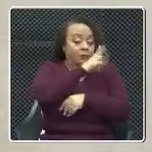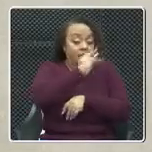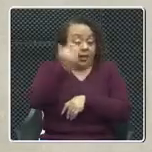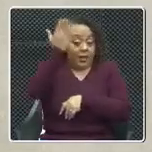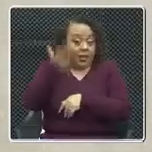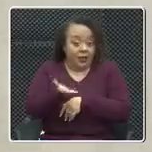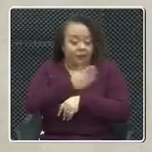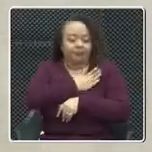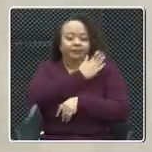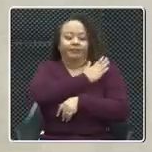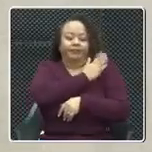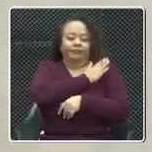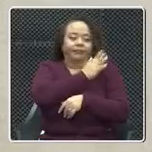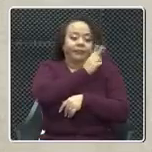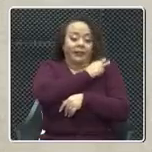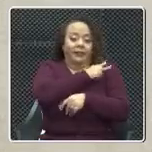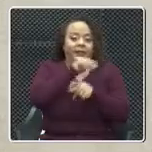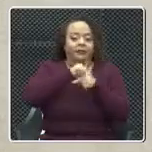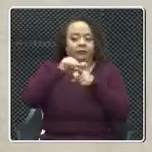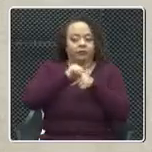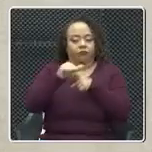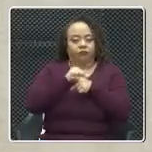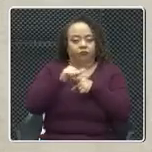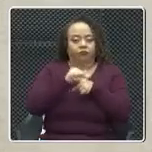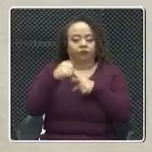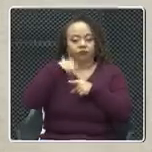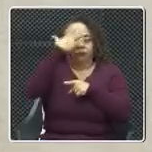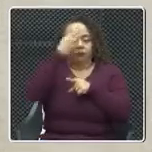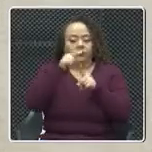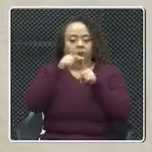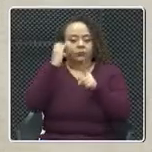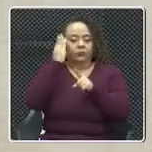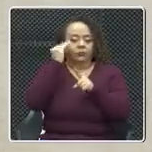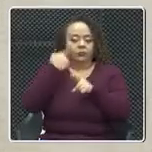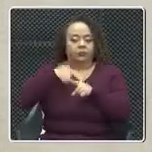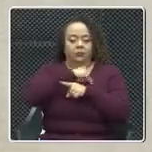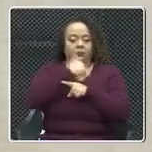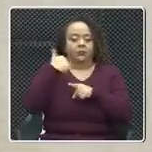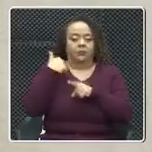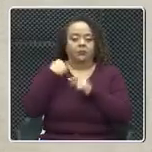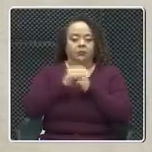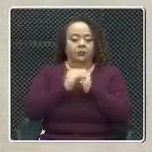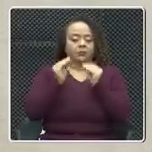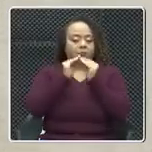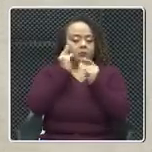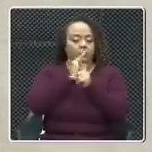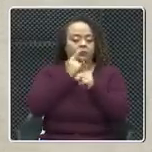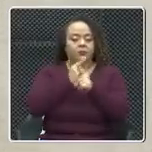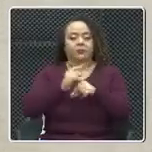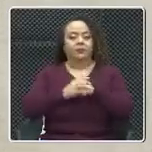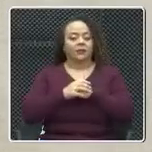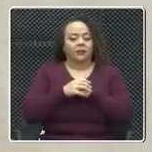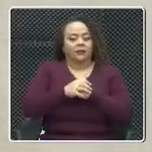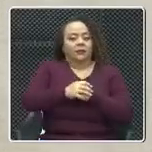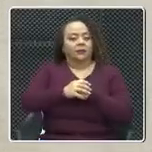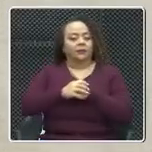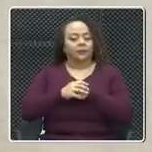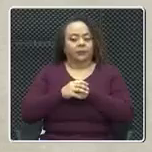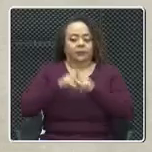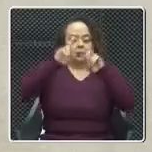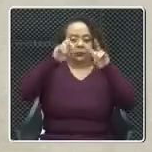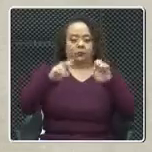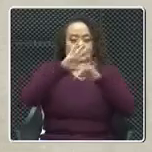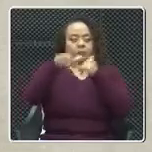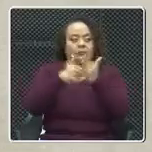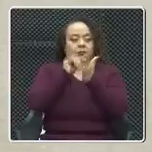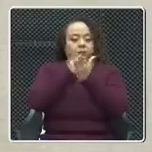patrono, la práctica tal vez que uno considera desde la experiencia que tenemos más adecuada es, ok, analicemos